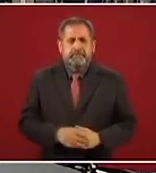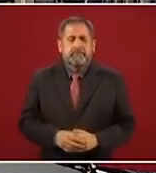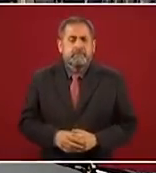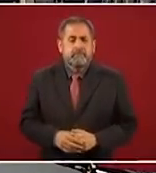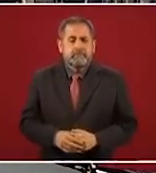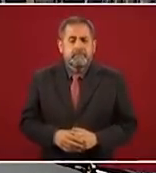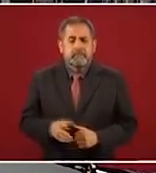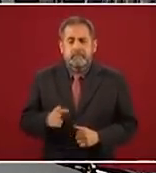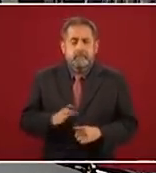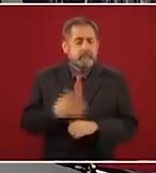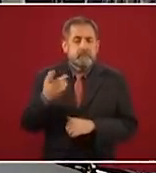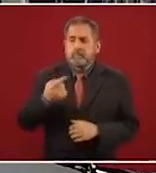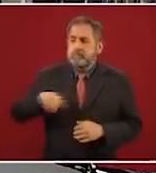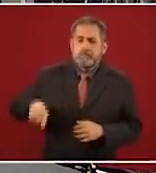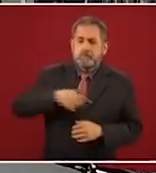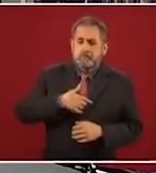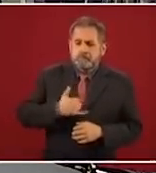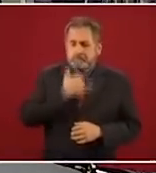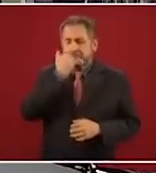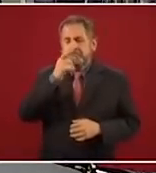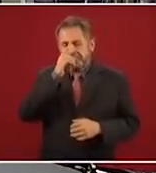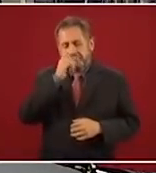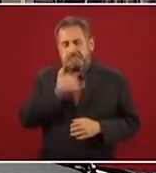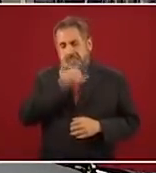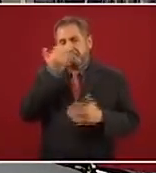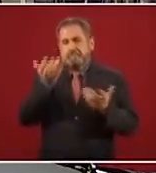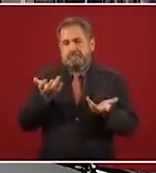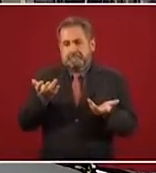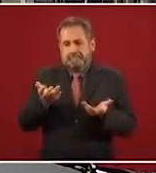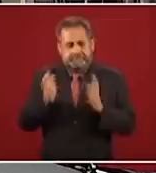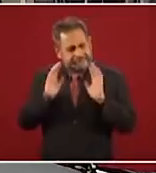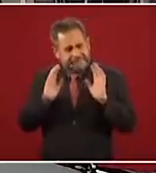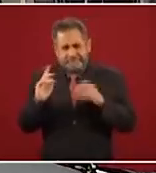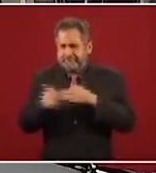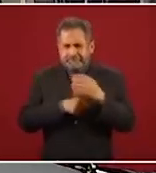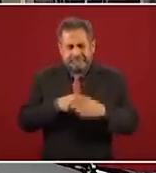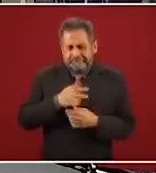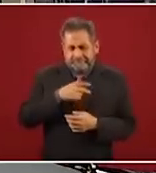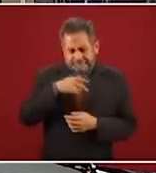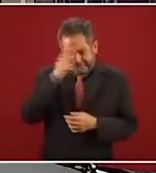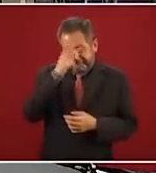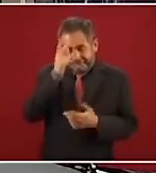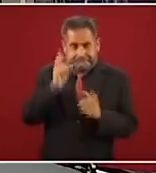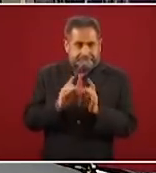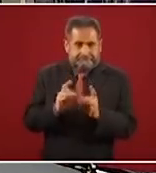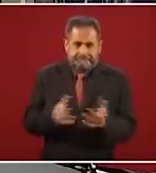sea, que porque todos nos equivocamos. O sea,